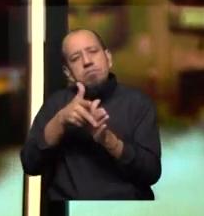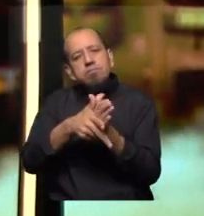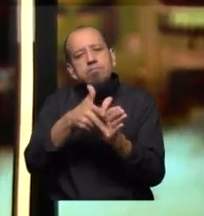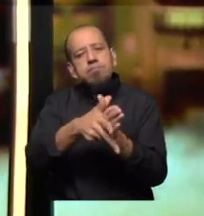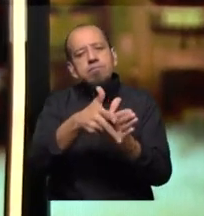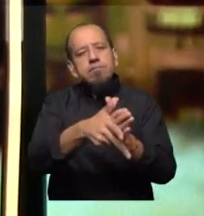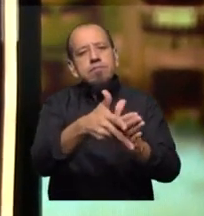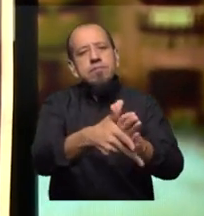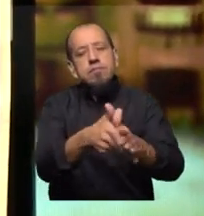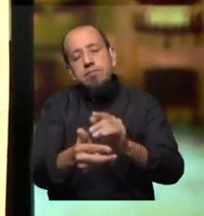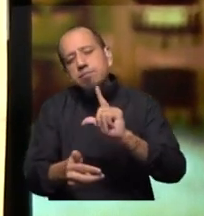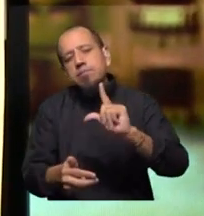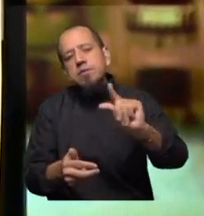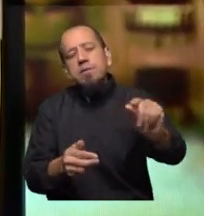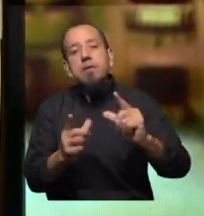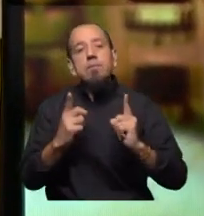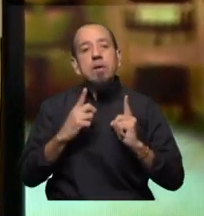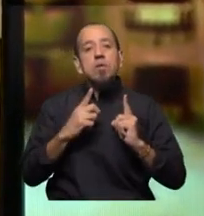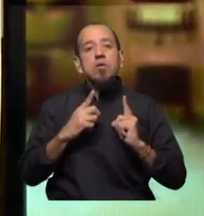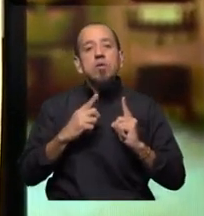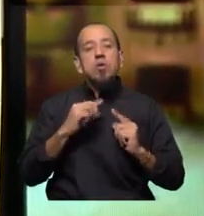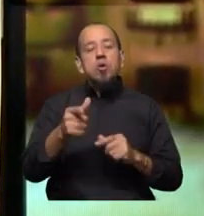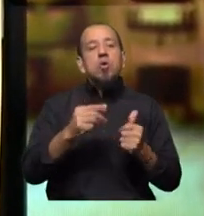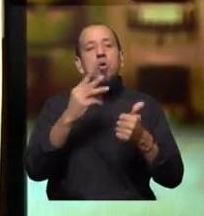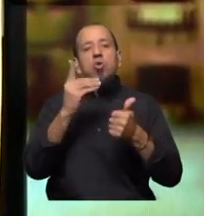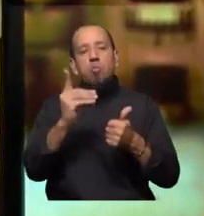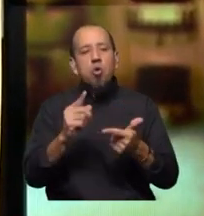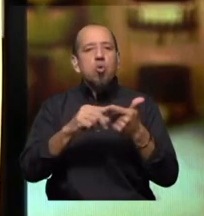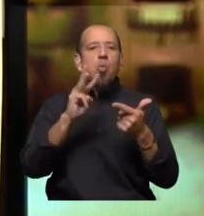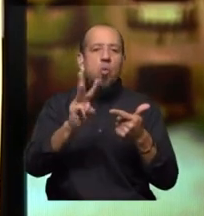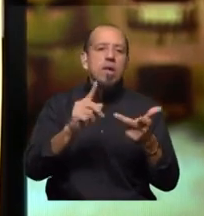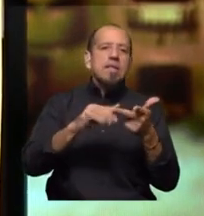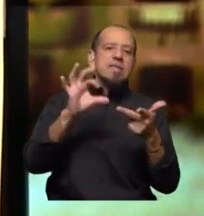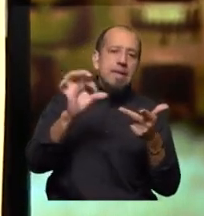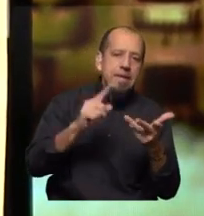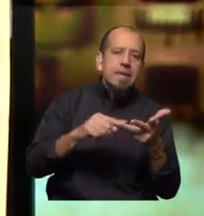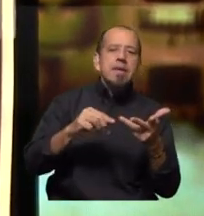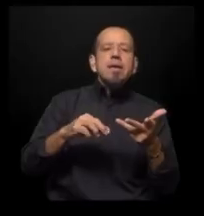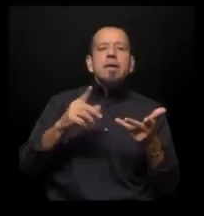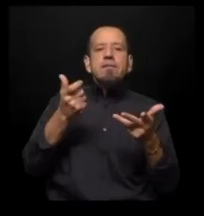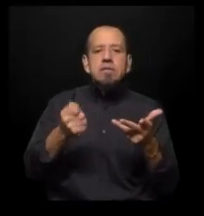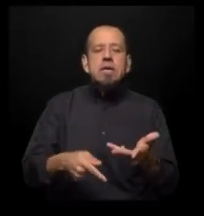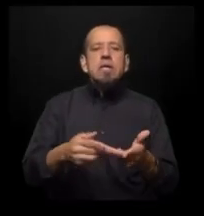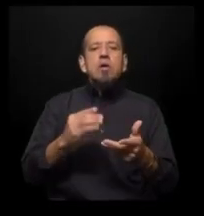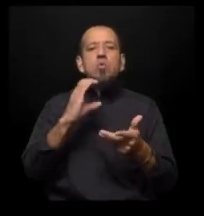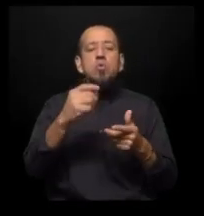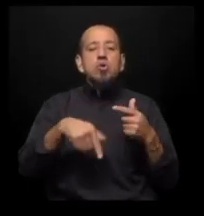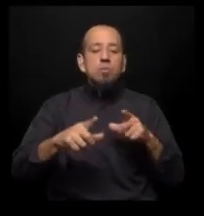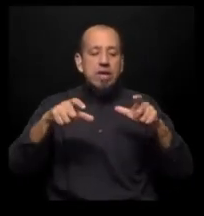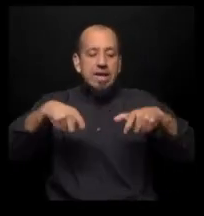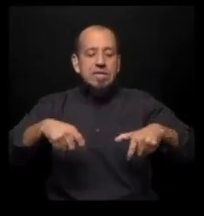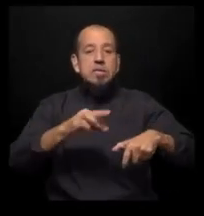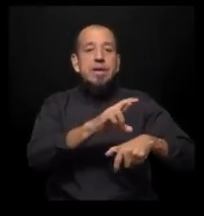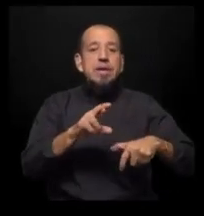de Bernal que lleguen a destino Don Bosco hilde vill domínico zarandí avellaneda Constitución pasa por la cancha de